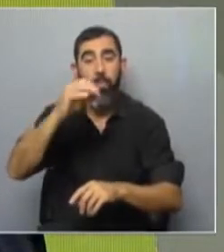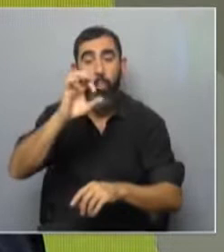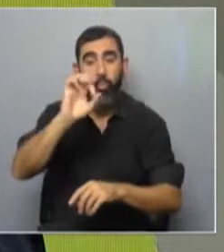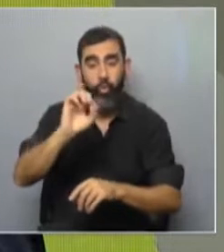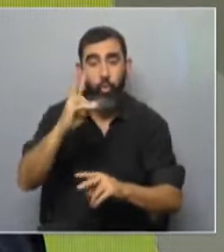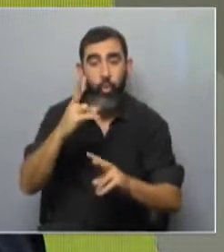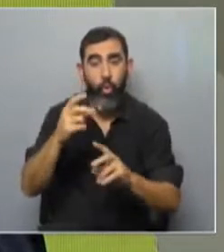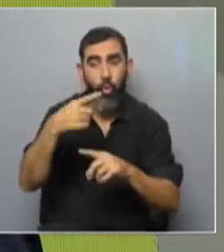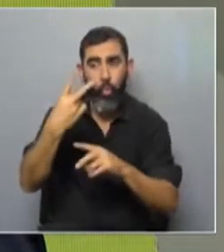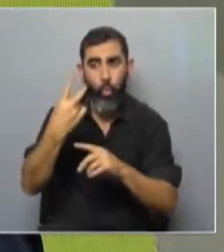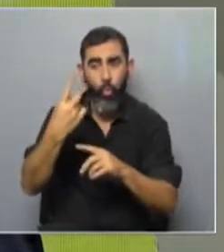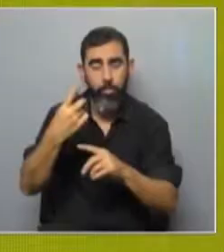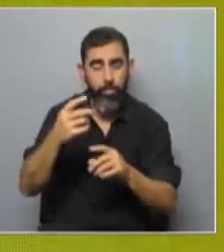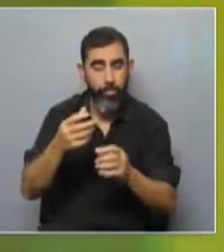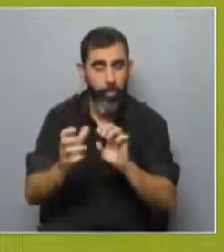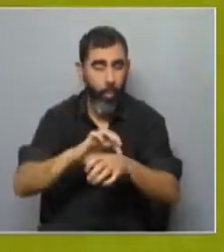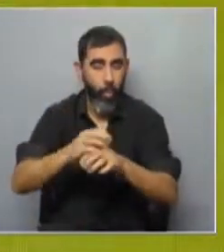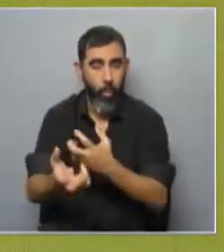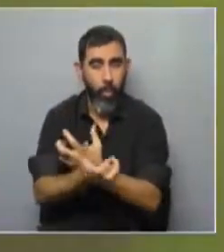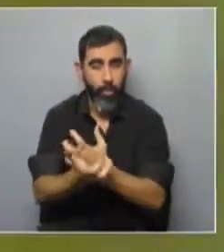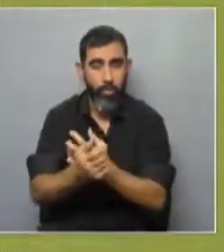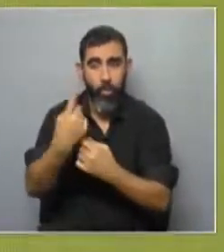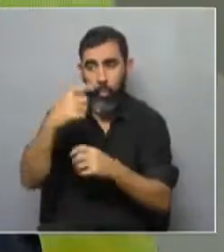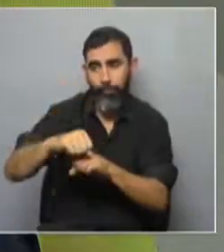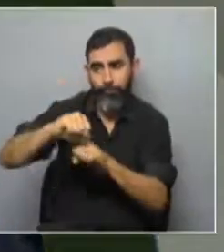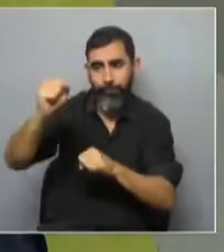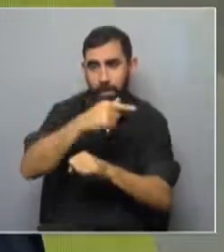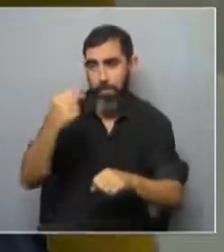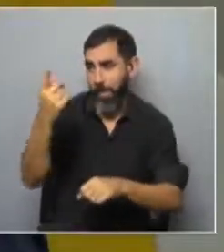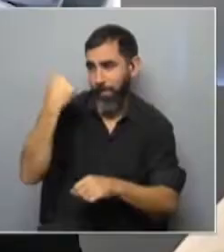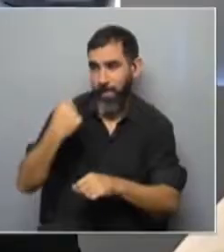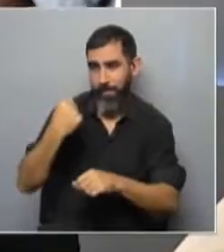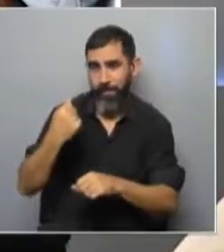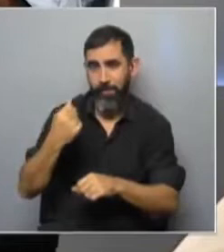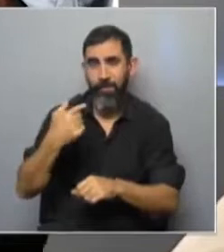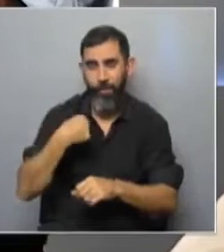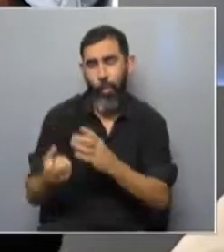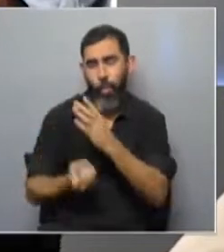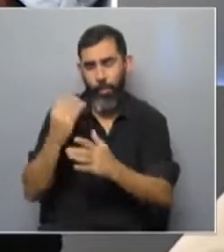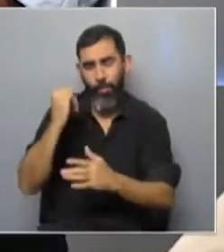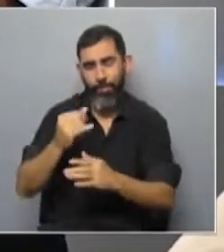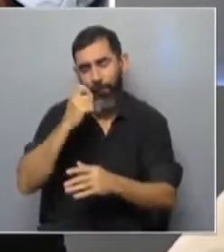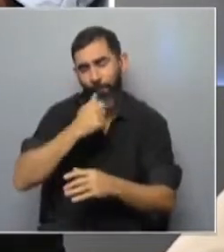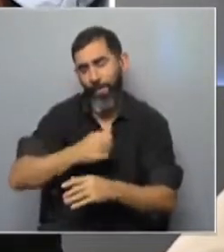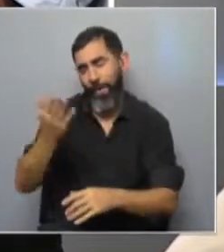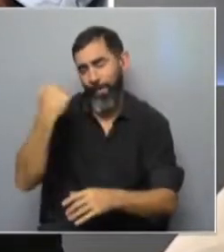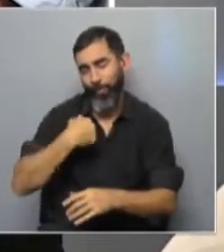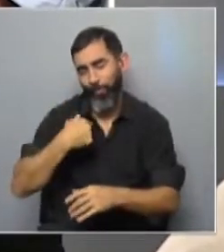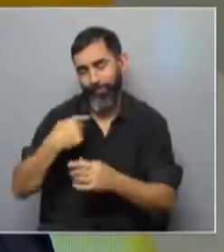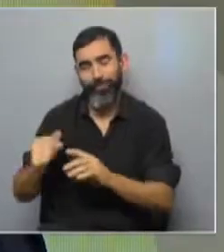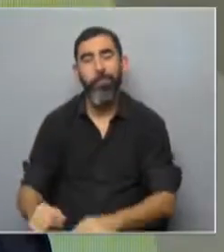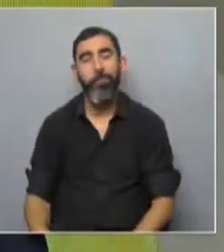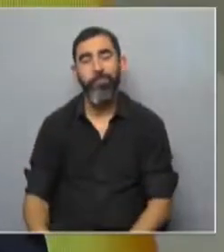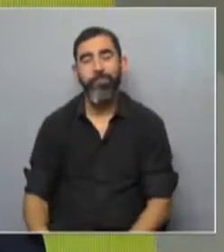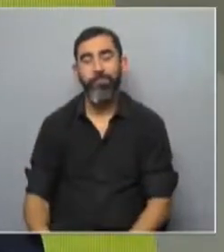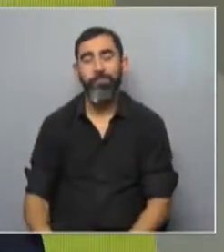recientemente doctorados, Sebastián, pero fresquitos. Fresco, sí. Eso no. No, tu caso ya tiene, está un poco amarillo el diploma.